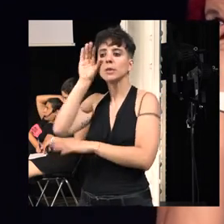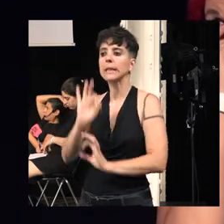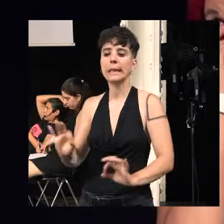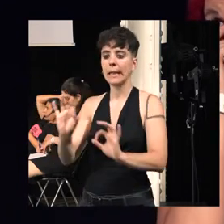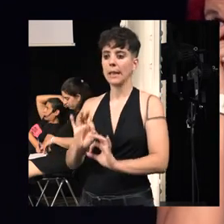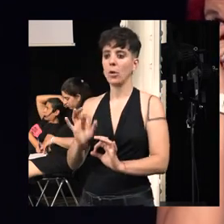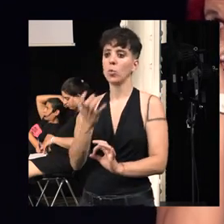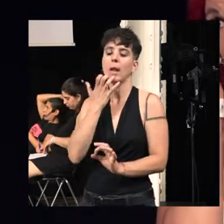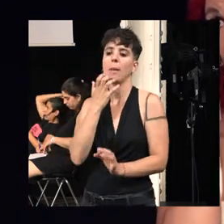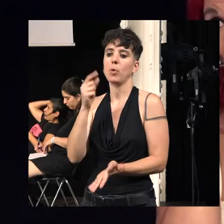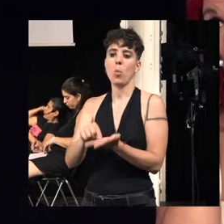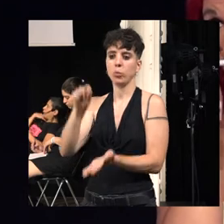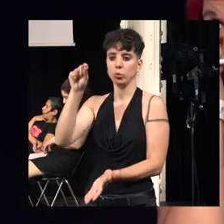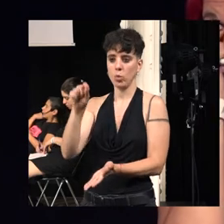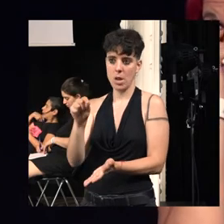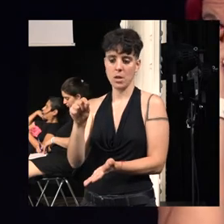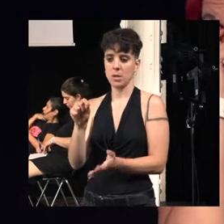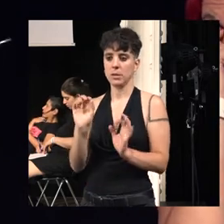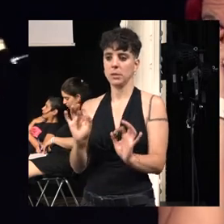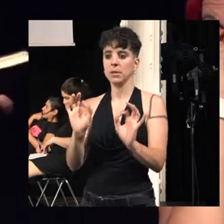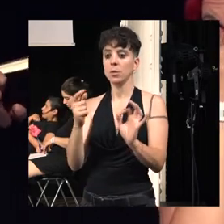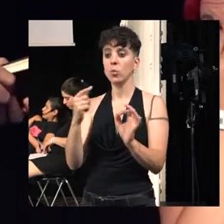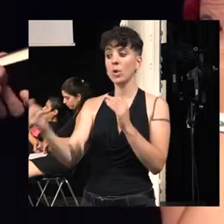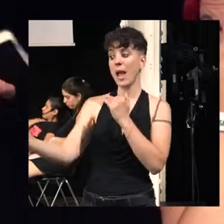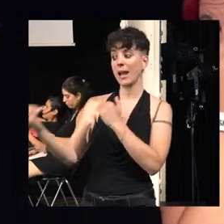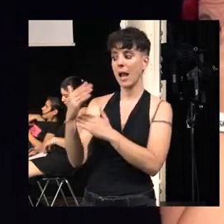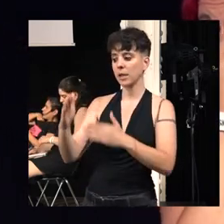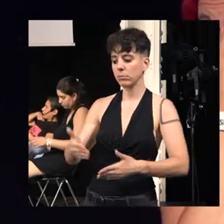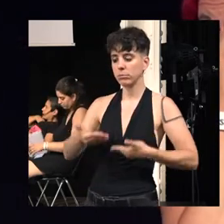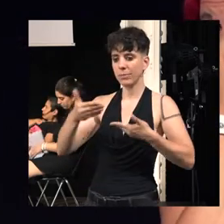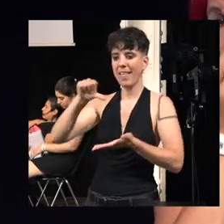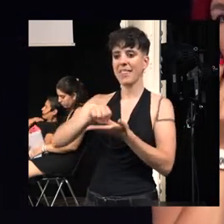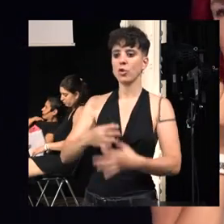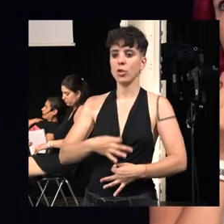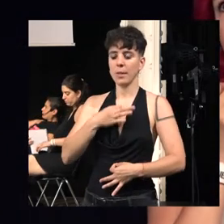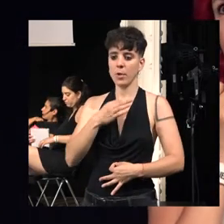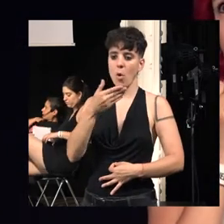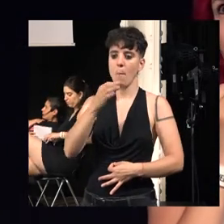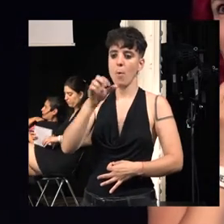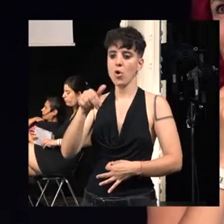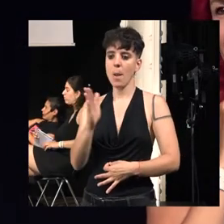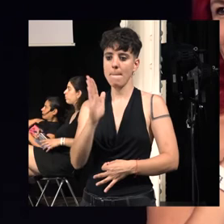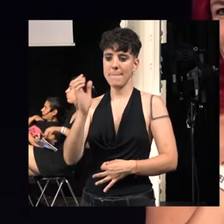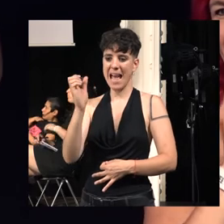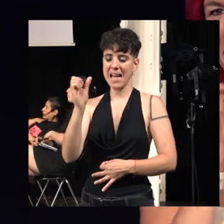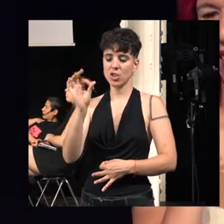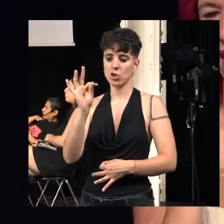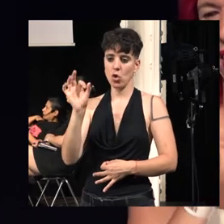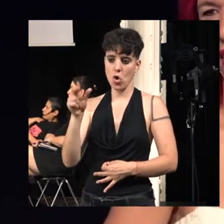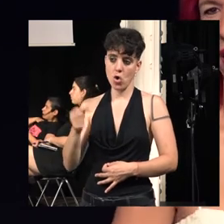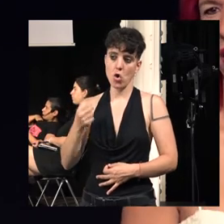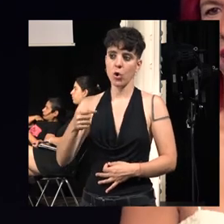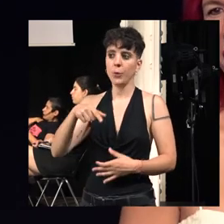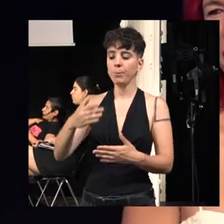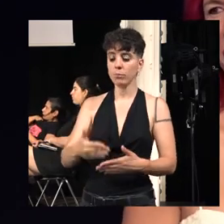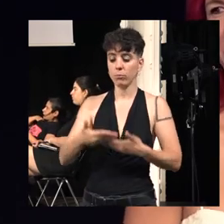muy puntual es una carta que nos llegó al Centro Cívico del Bon Pastor, y aquí relacionaré con lo que dice el